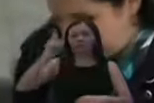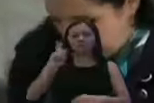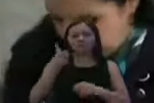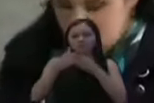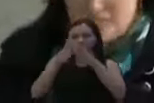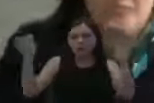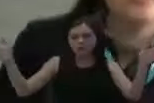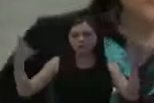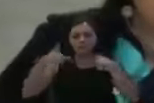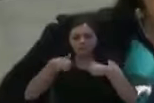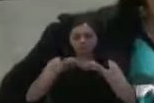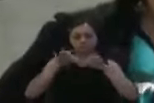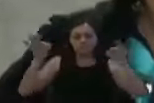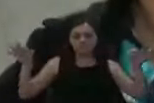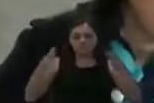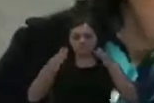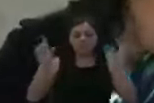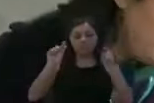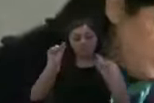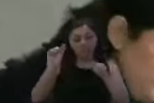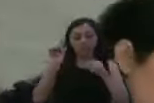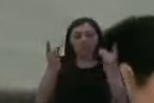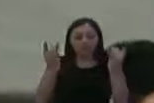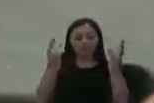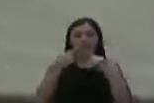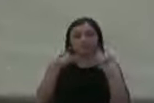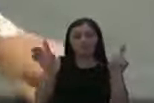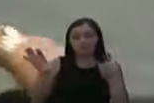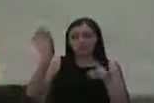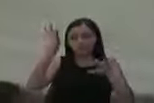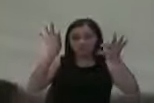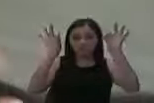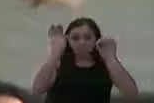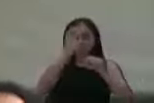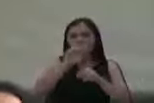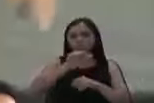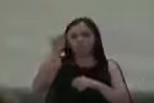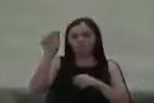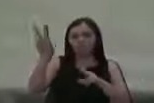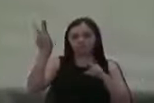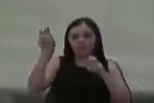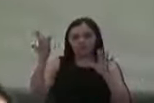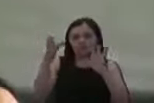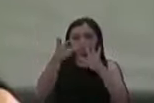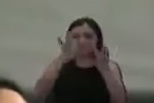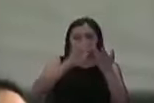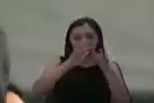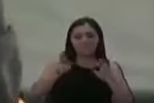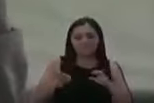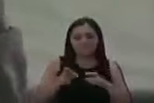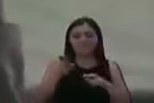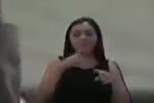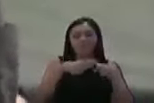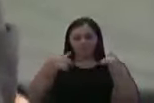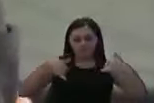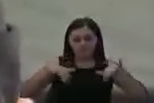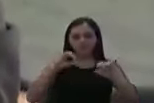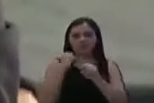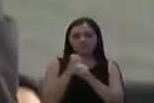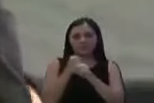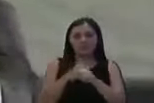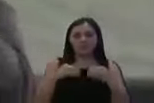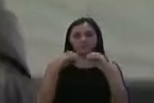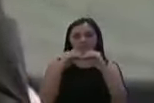la entrada pero es complicadísimo Estamos buscando una alternativa una variante cruzando el río pero seguimos trabajando en